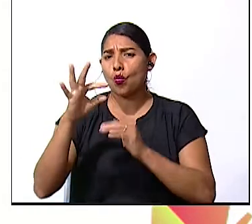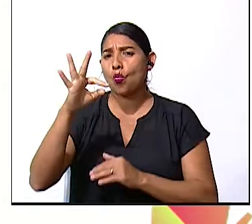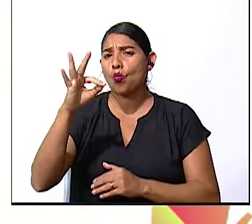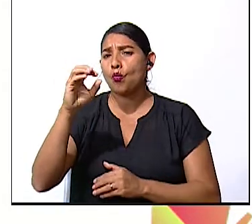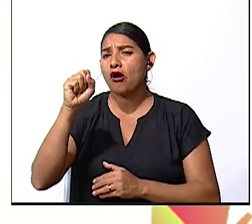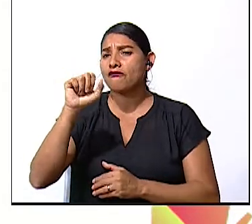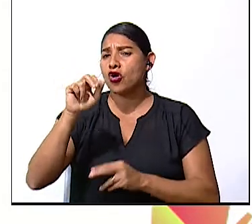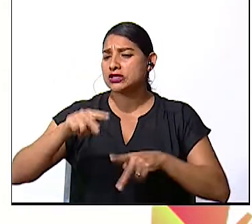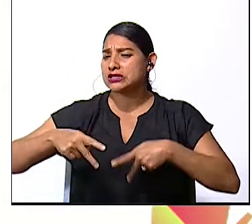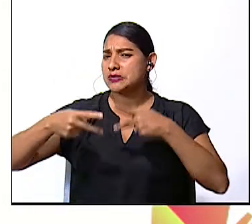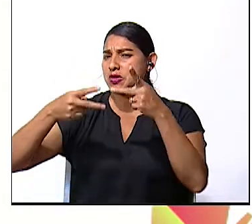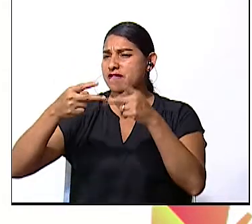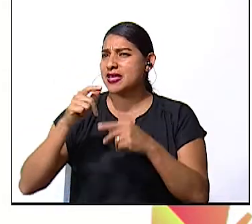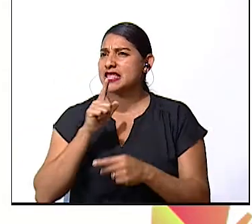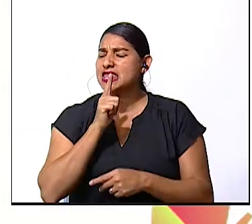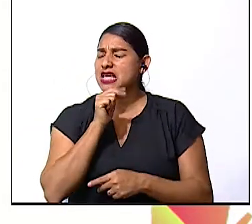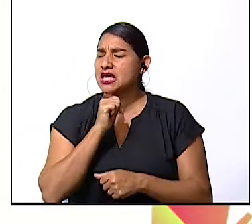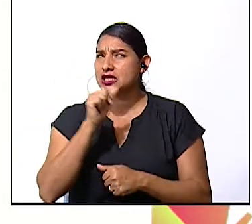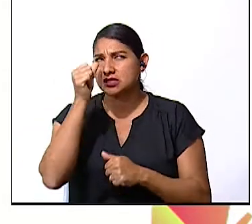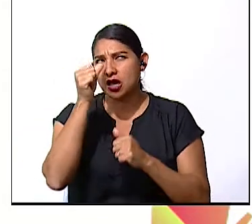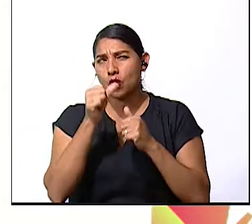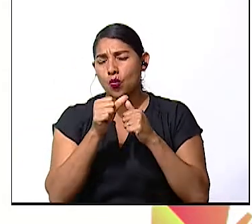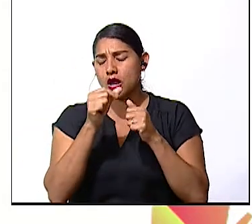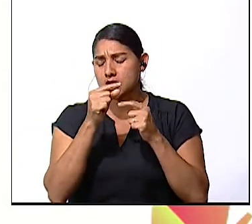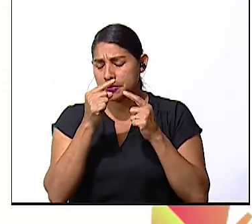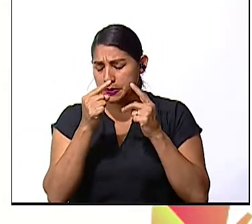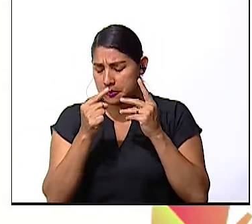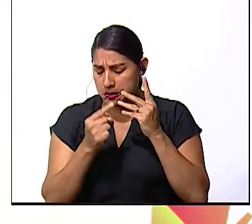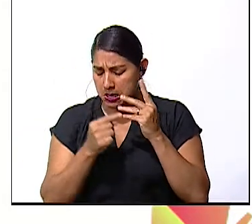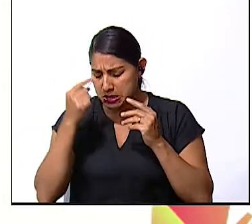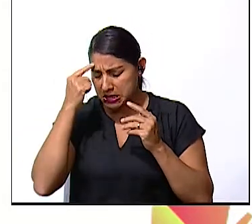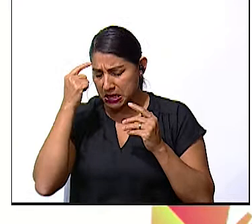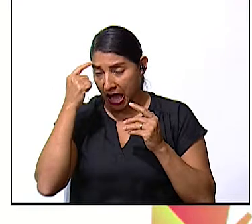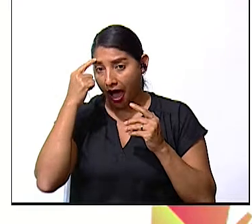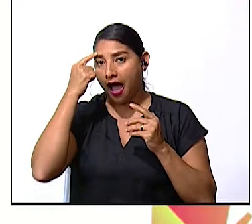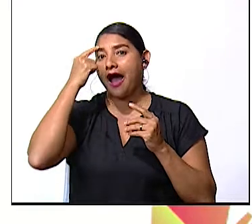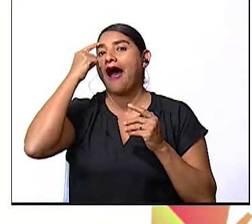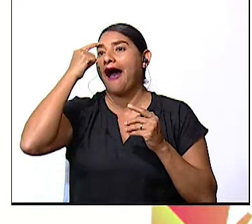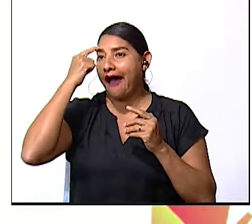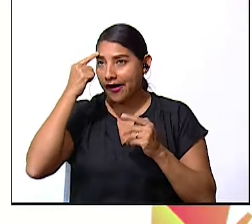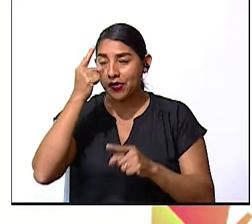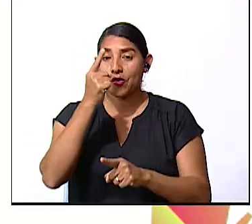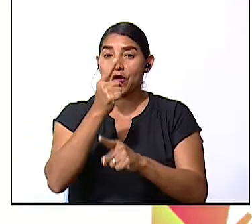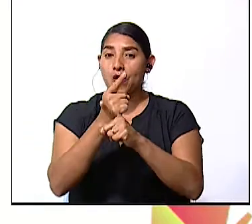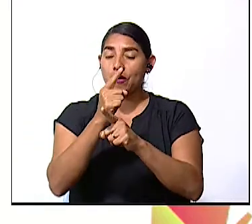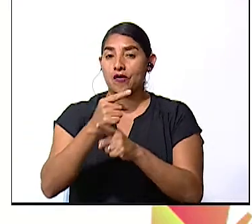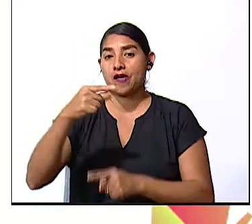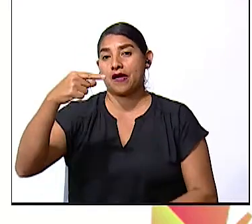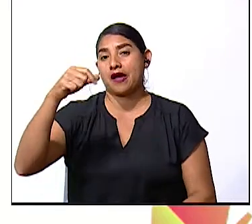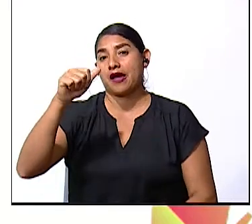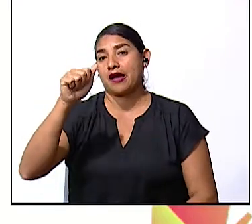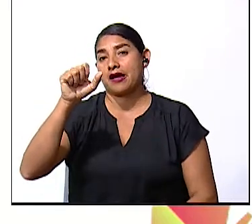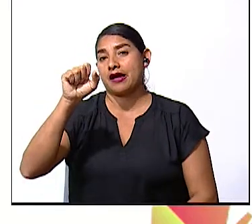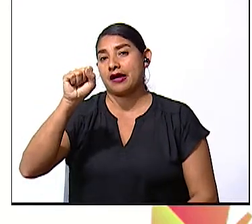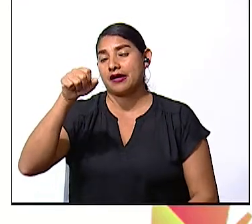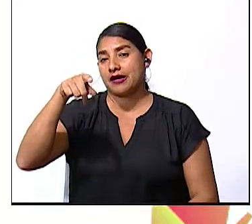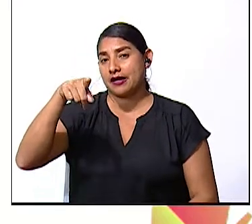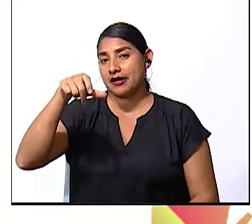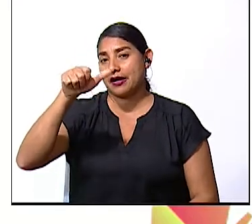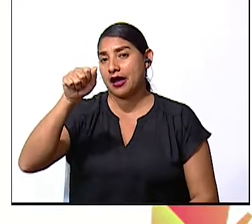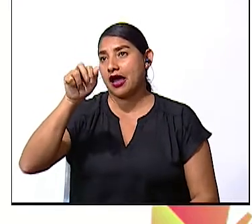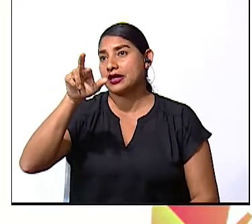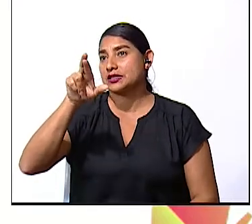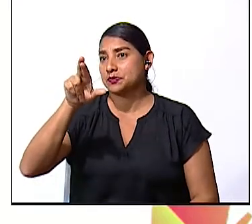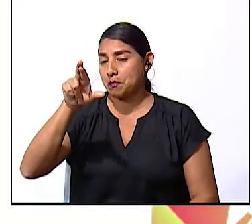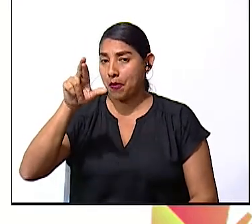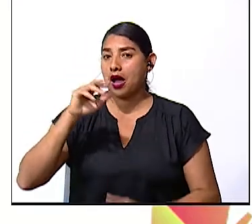viviente. A ver, ¿quién se acuerda? ¿Quién se acuerda? Ajá, Gaspar. Bueno, vamos a ver, muy